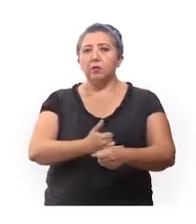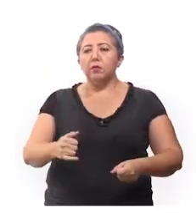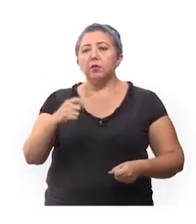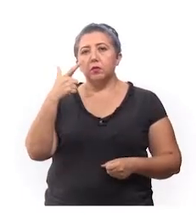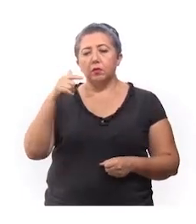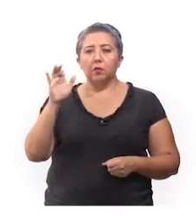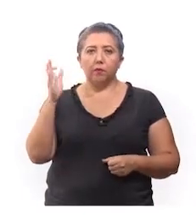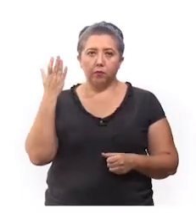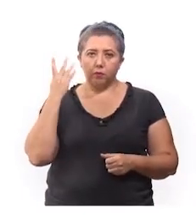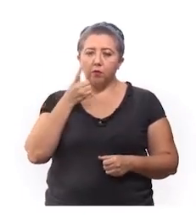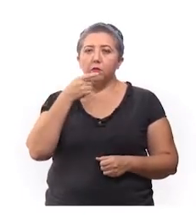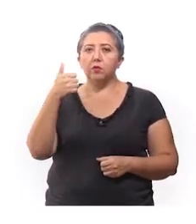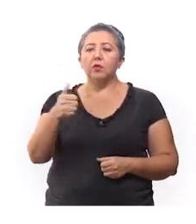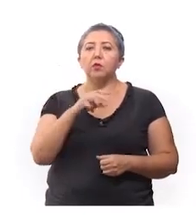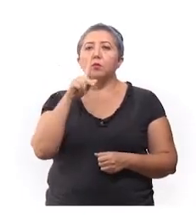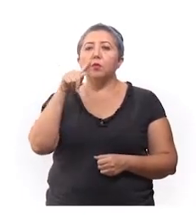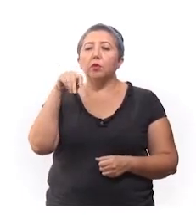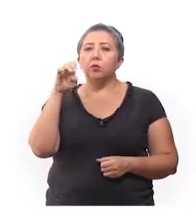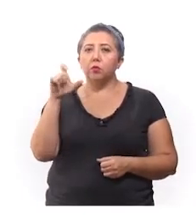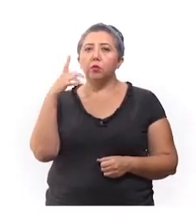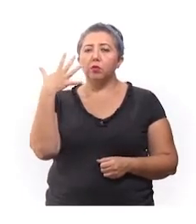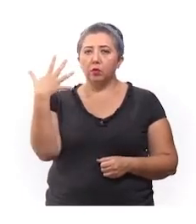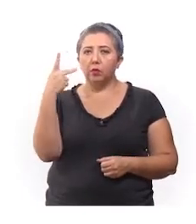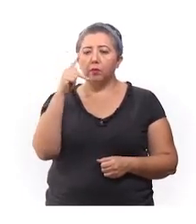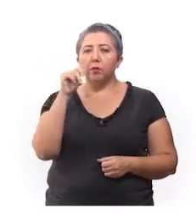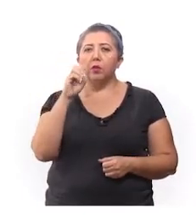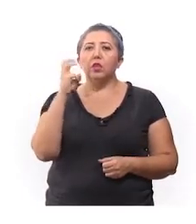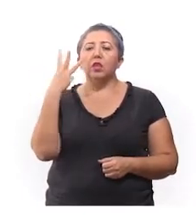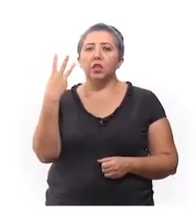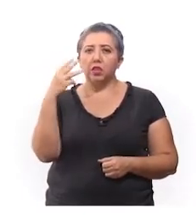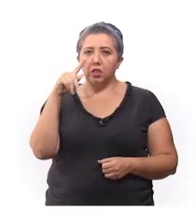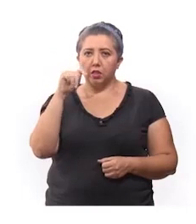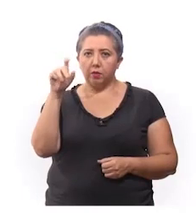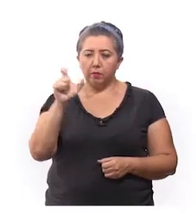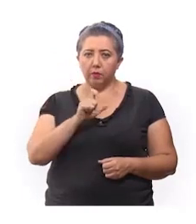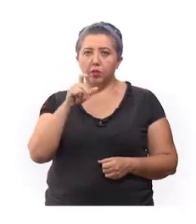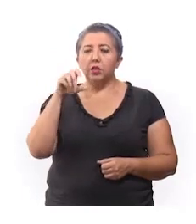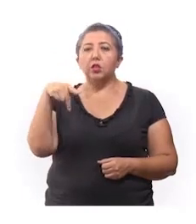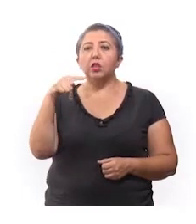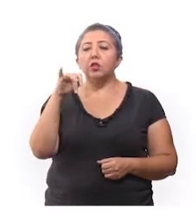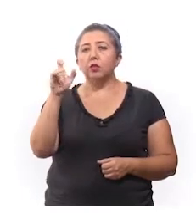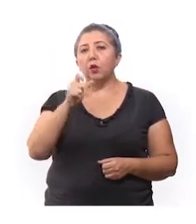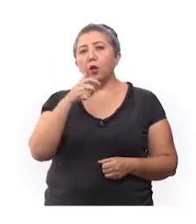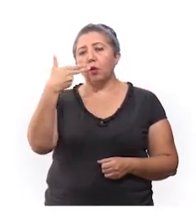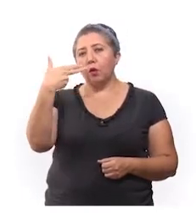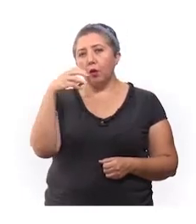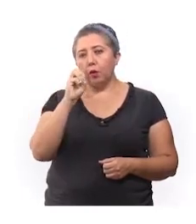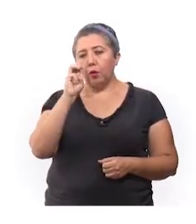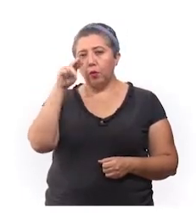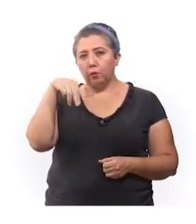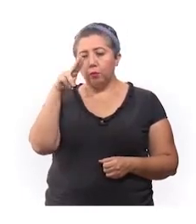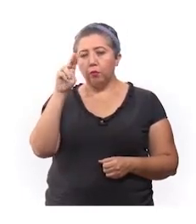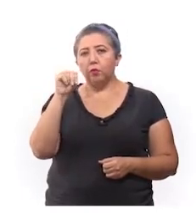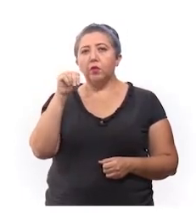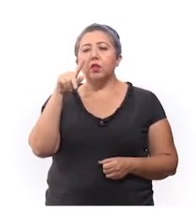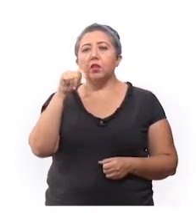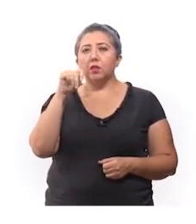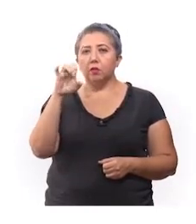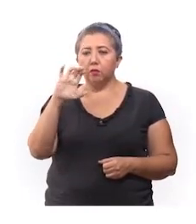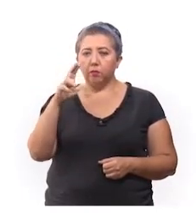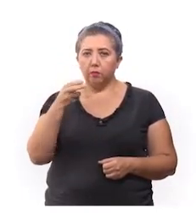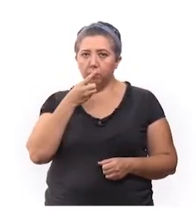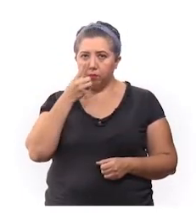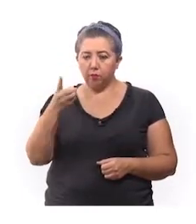7 foráneos, 6 en Motul, 5 en Peto, 3 en Temax y Tixcocop, 2 en Jomún, Oxcuscap, Tecó, Tecax y